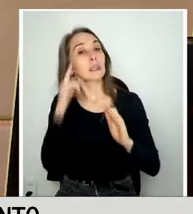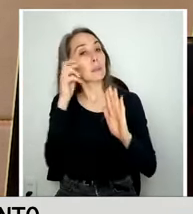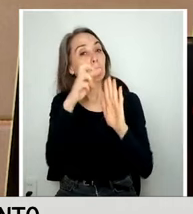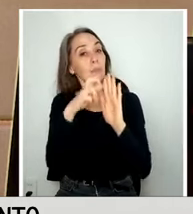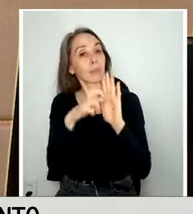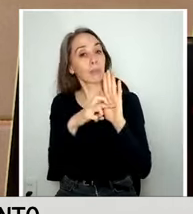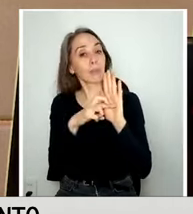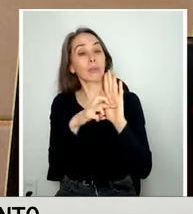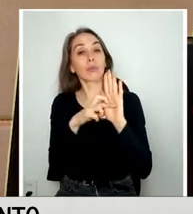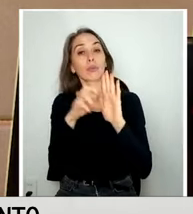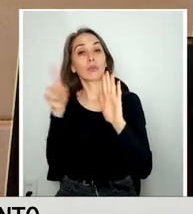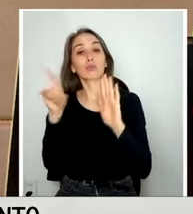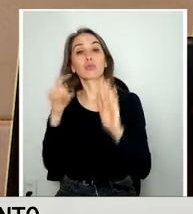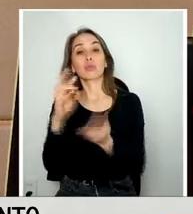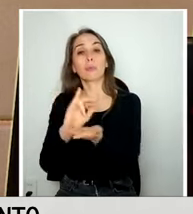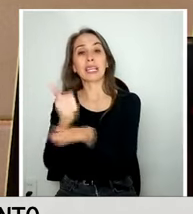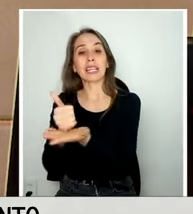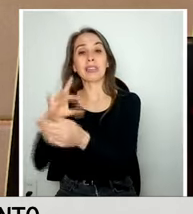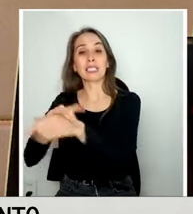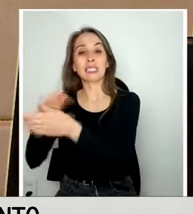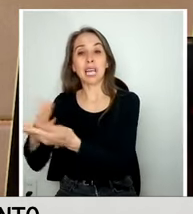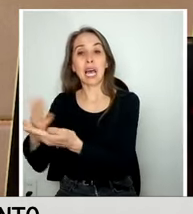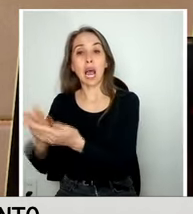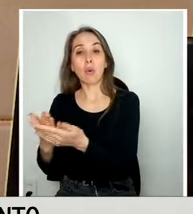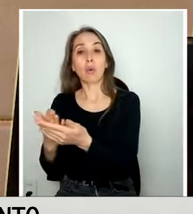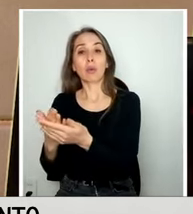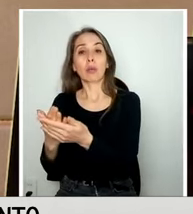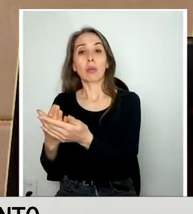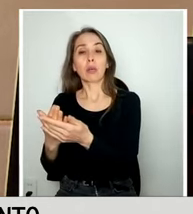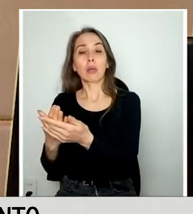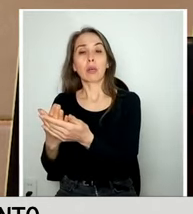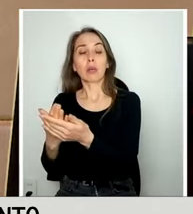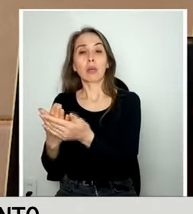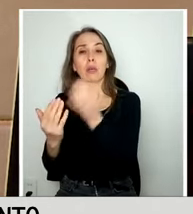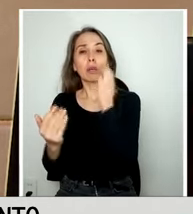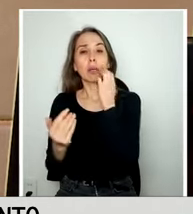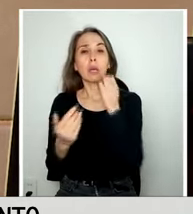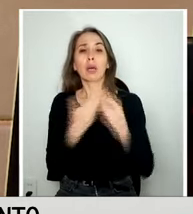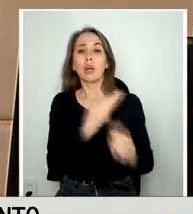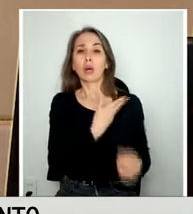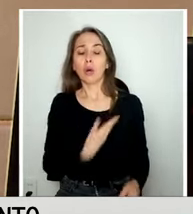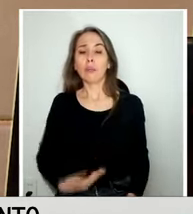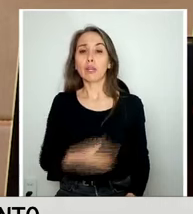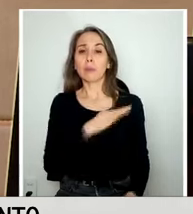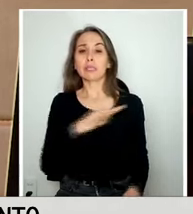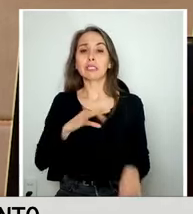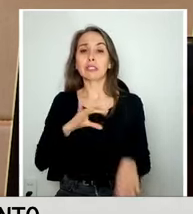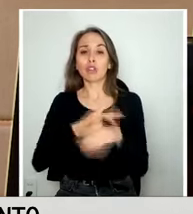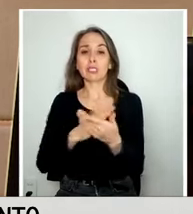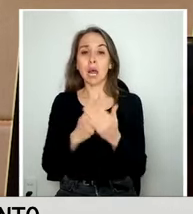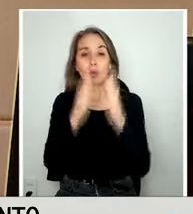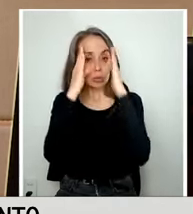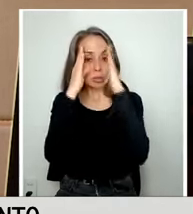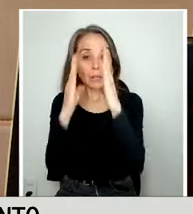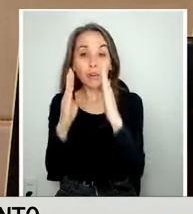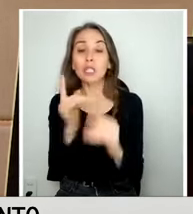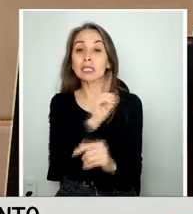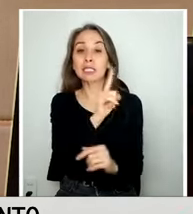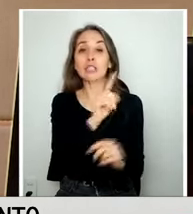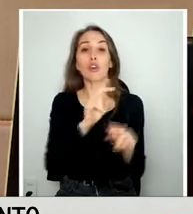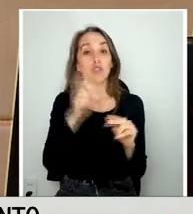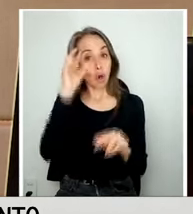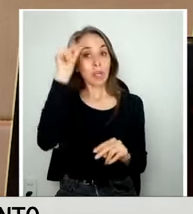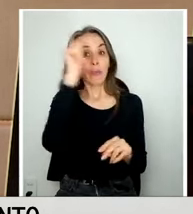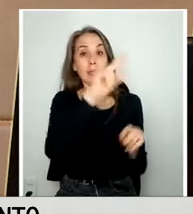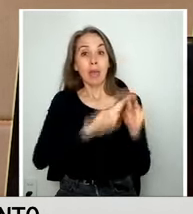superintendencia de salud y por parte también en particular de la del del gobierno en el Ministerio de salud pero si no toma la iniciativa y sigue en